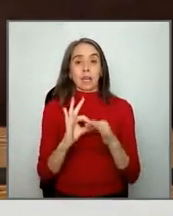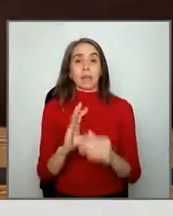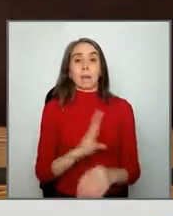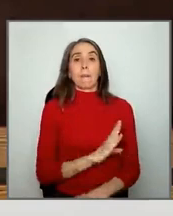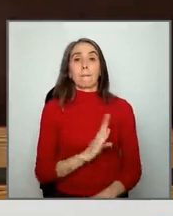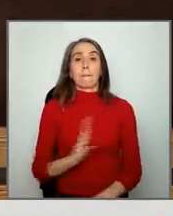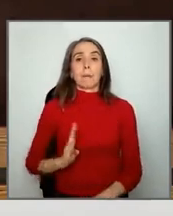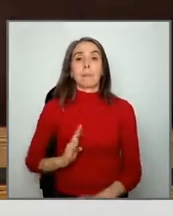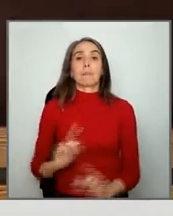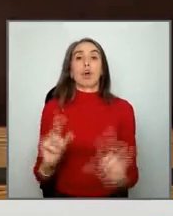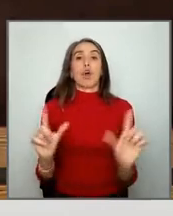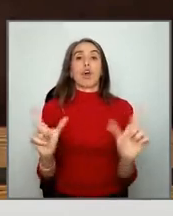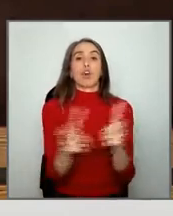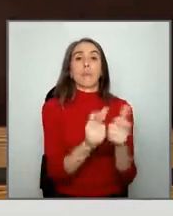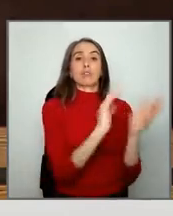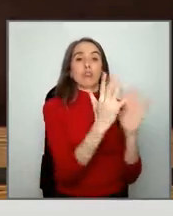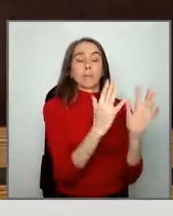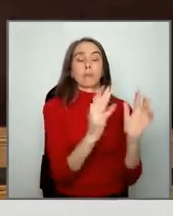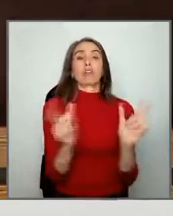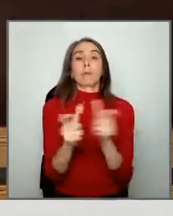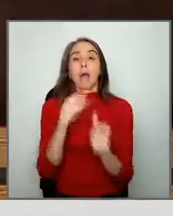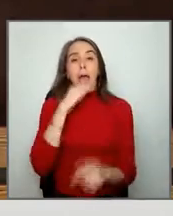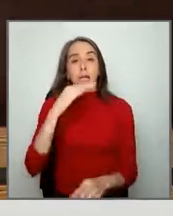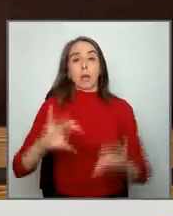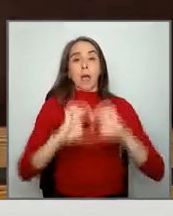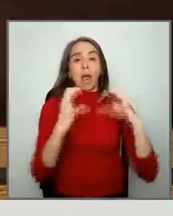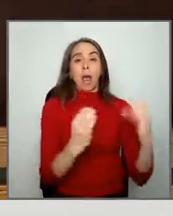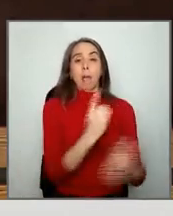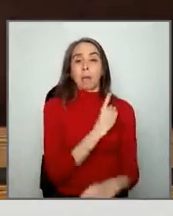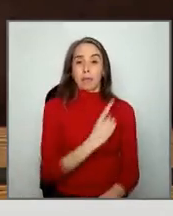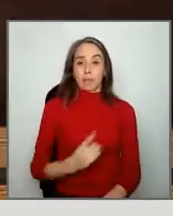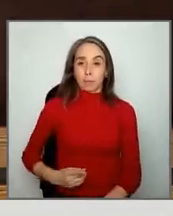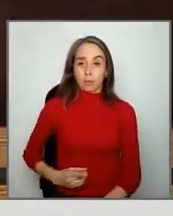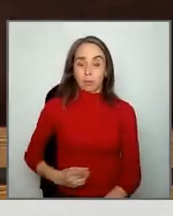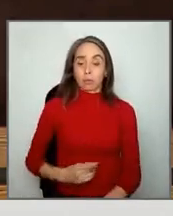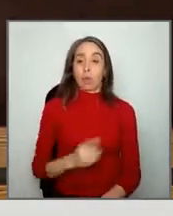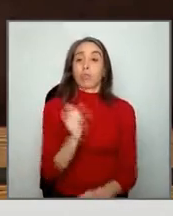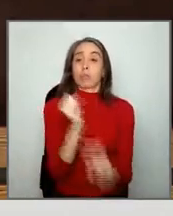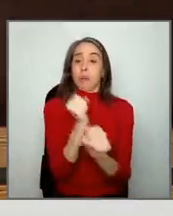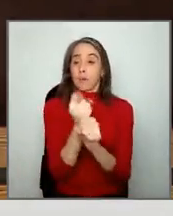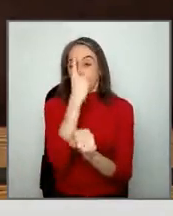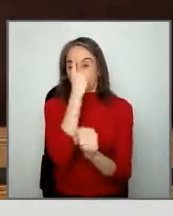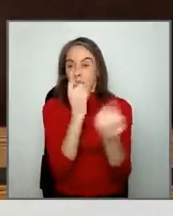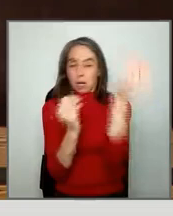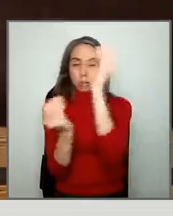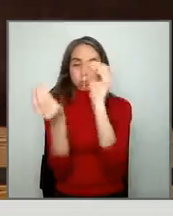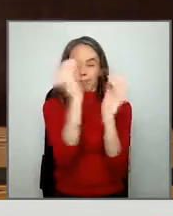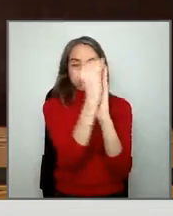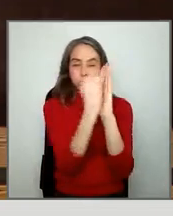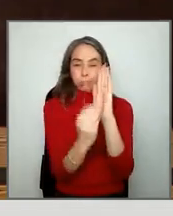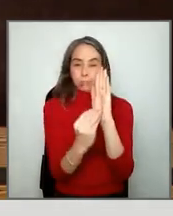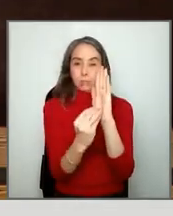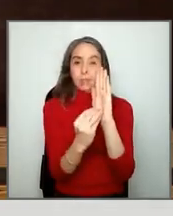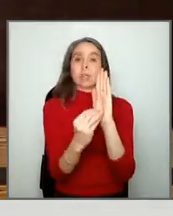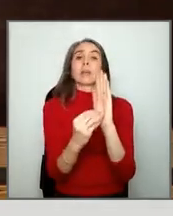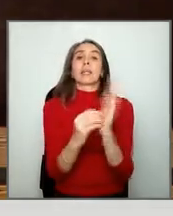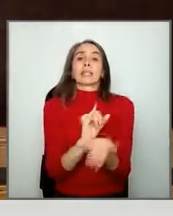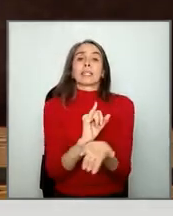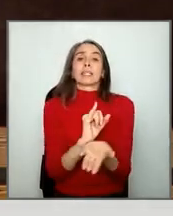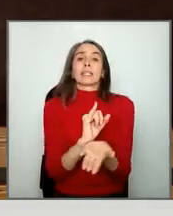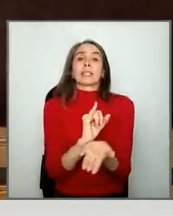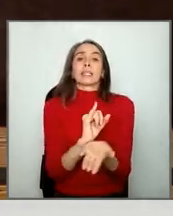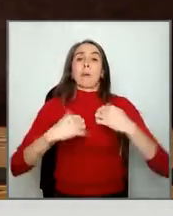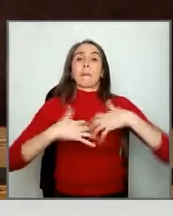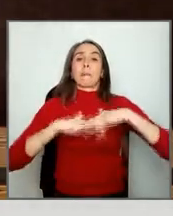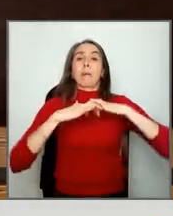comisiones de medio ambiente agricultura de la cámara por su serio trabajo en Mira fortalecer nuestra institucionalidad ambiental